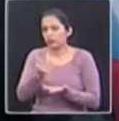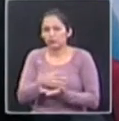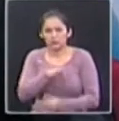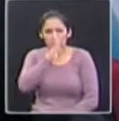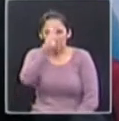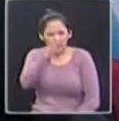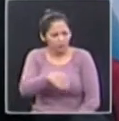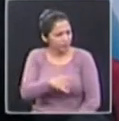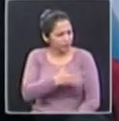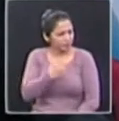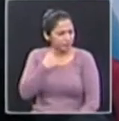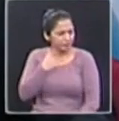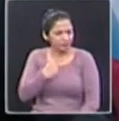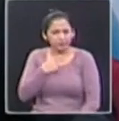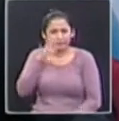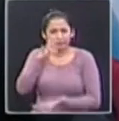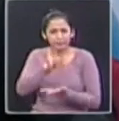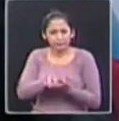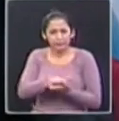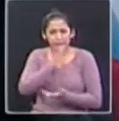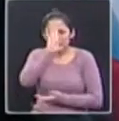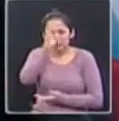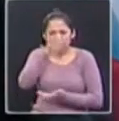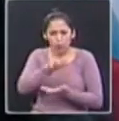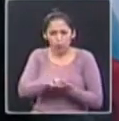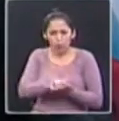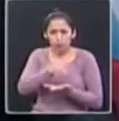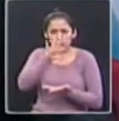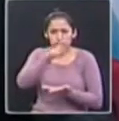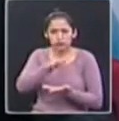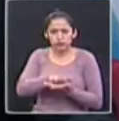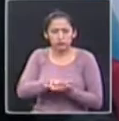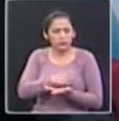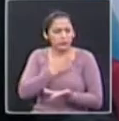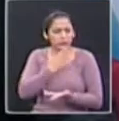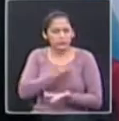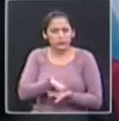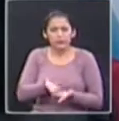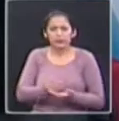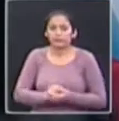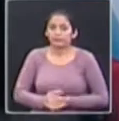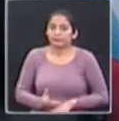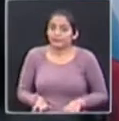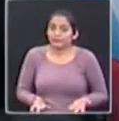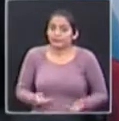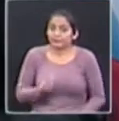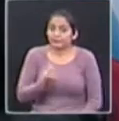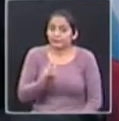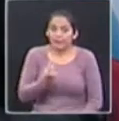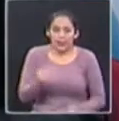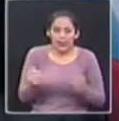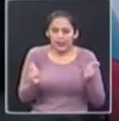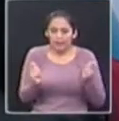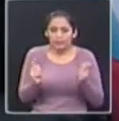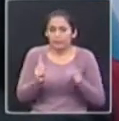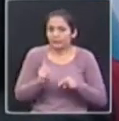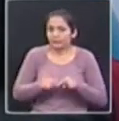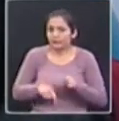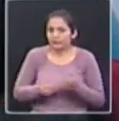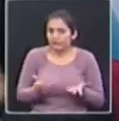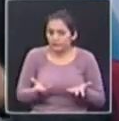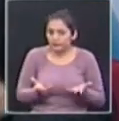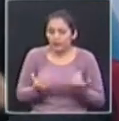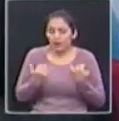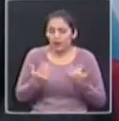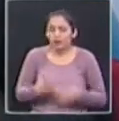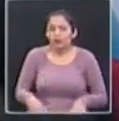nunca y siempre el gobierno tenido que acudir nuevamente a reformas adicionales porque el dinero no le alcanza entonces lo que hay que hacer este momento